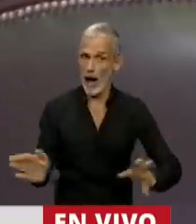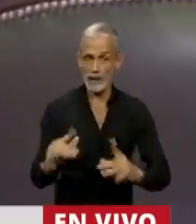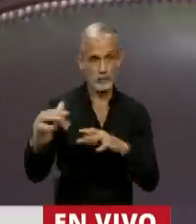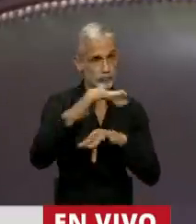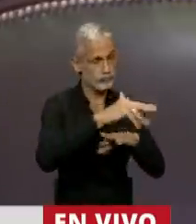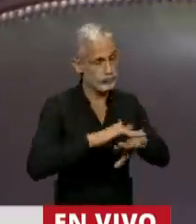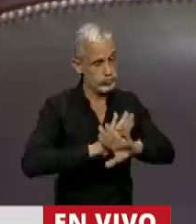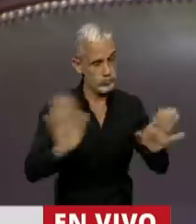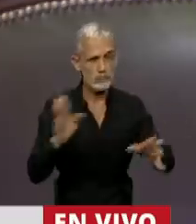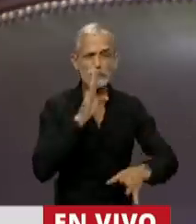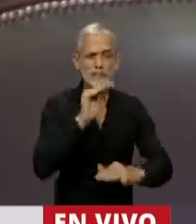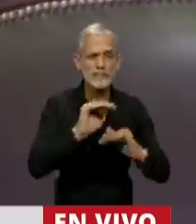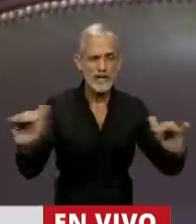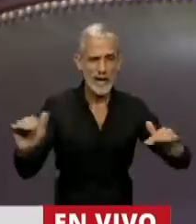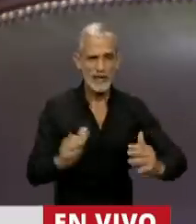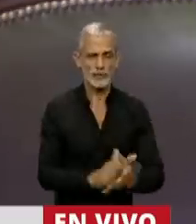silencio.